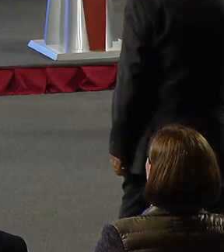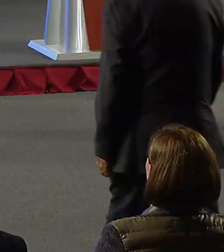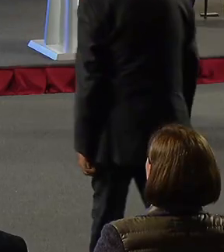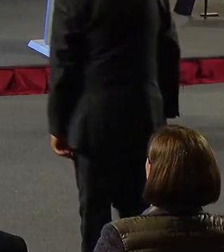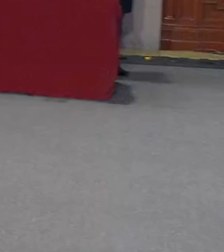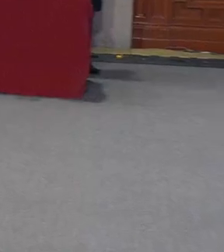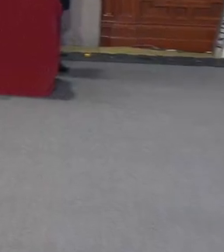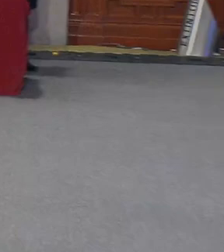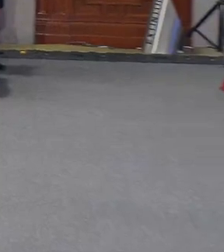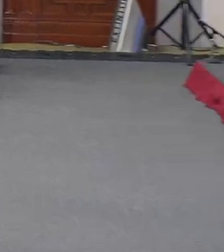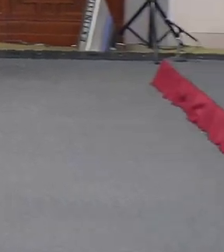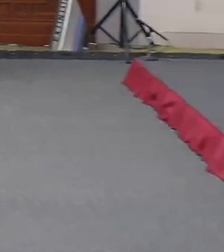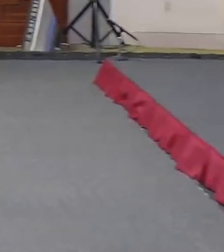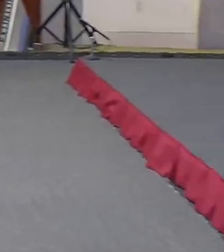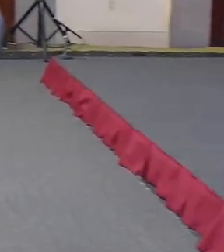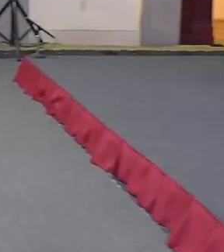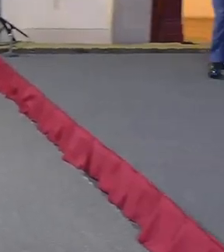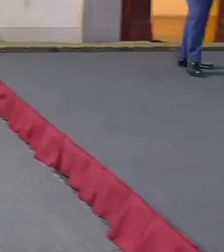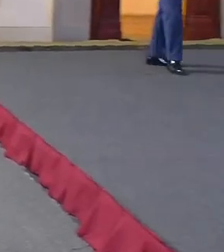la bienvenida, por favor.